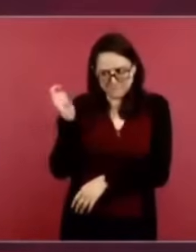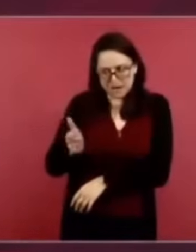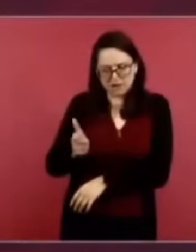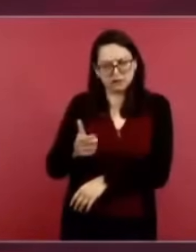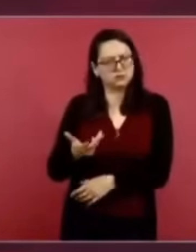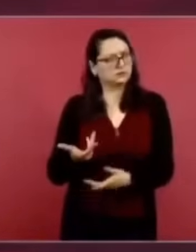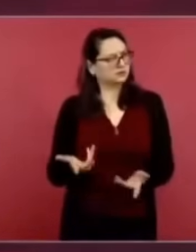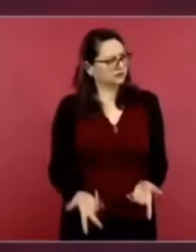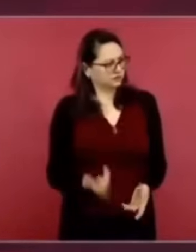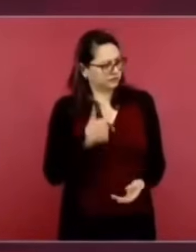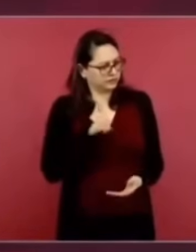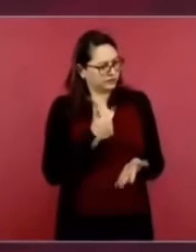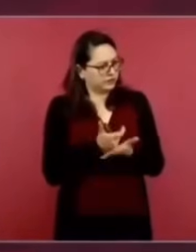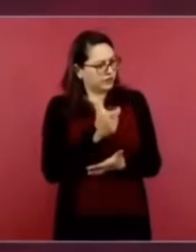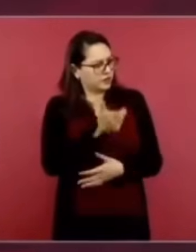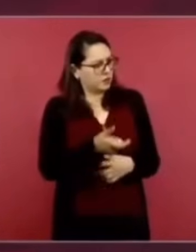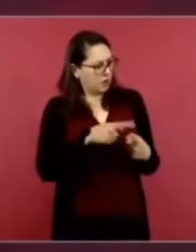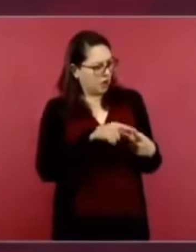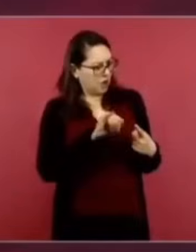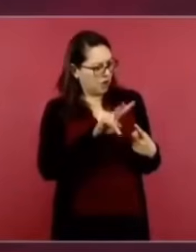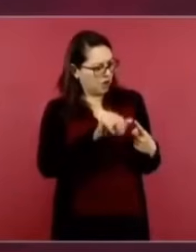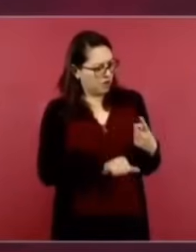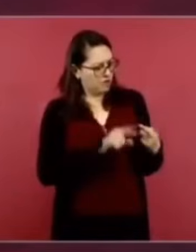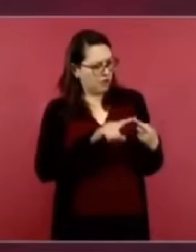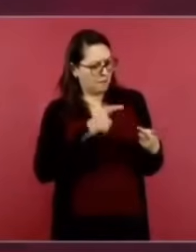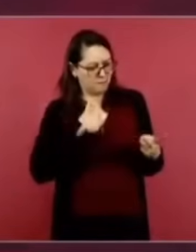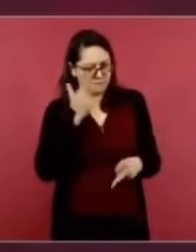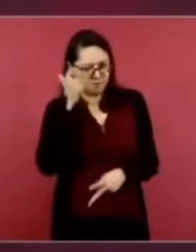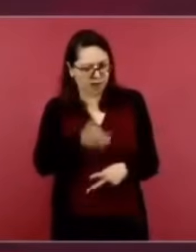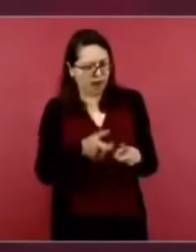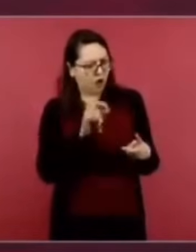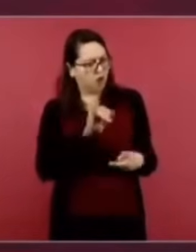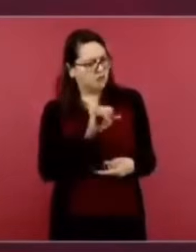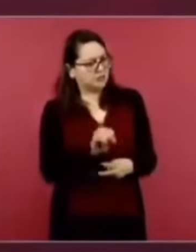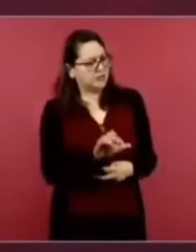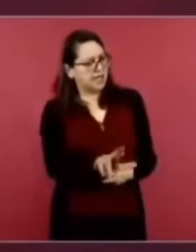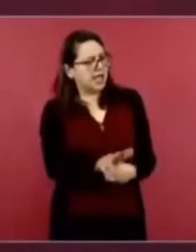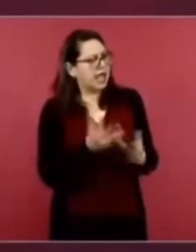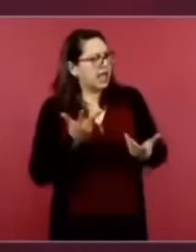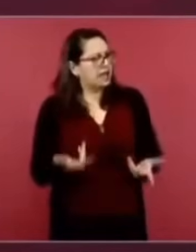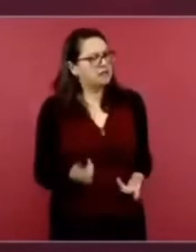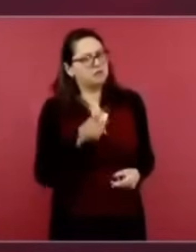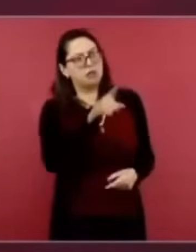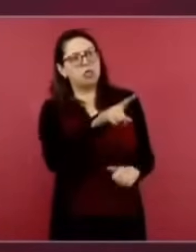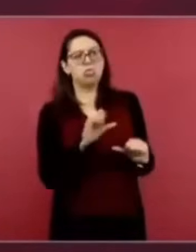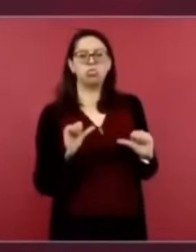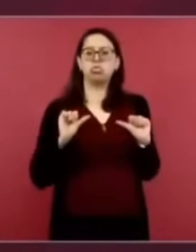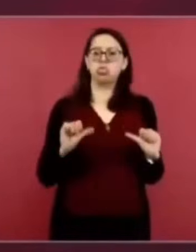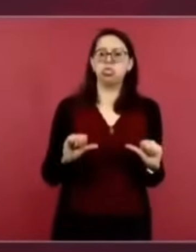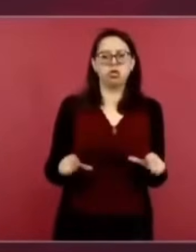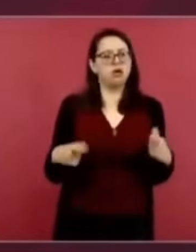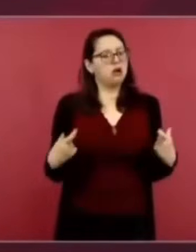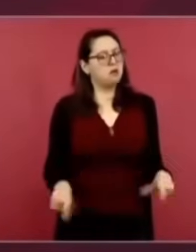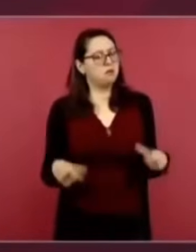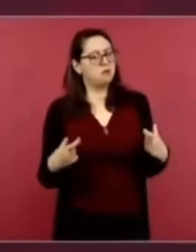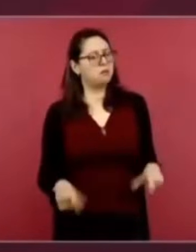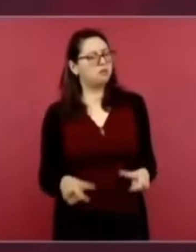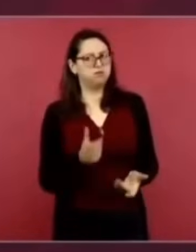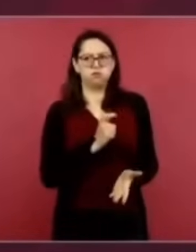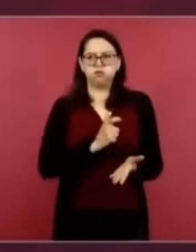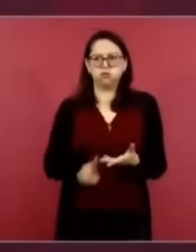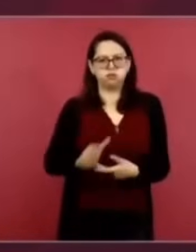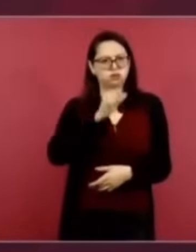que yo pague IVA, que yo contribuya, si los de arriba no pagan?